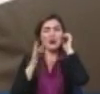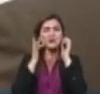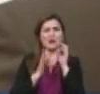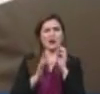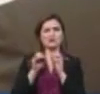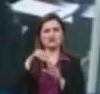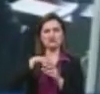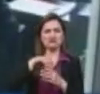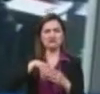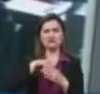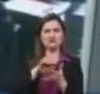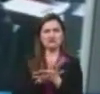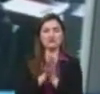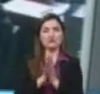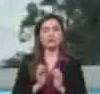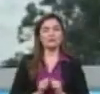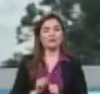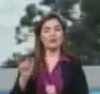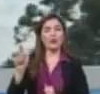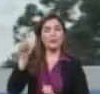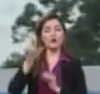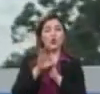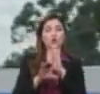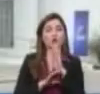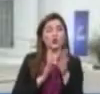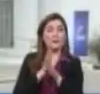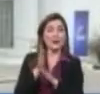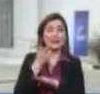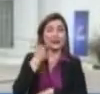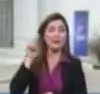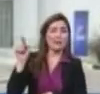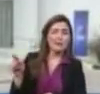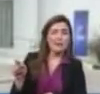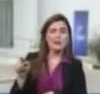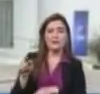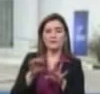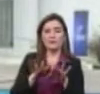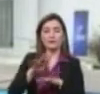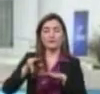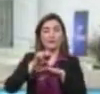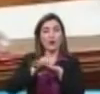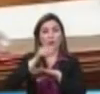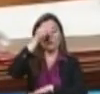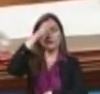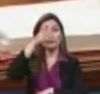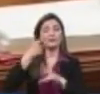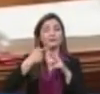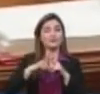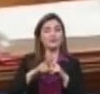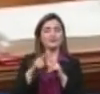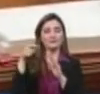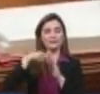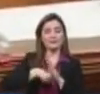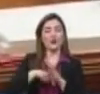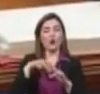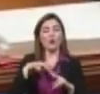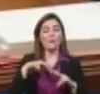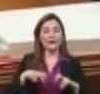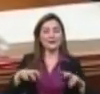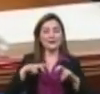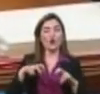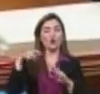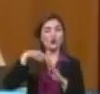constitucionalista, la eliminación de la SENAIN no debería entenderse como el fin de una etapa, sino más bien dice ser el punto de partida para el inicio de un proceso